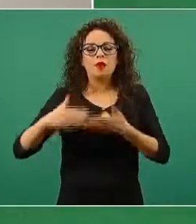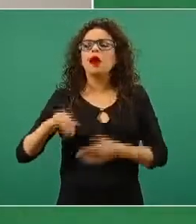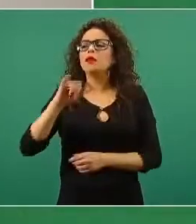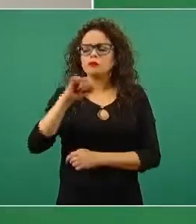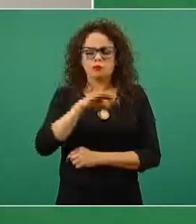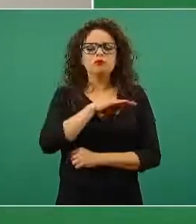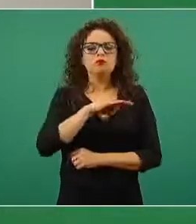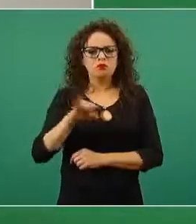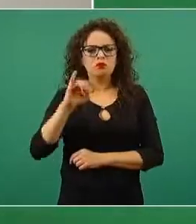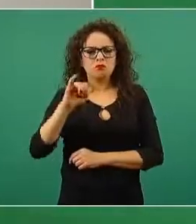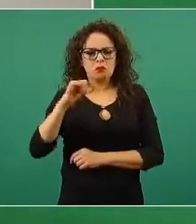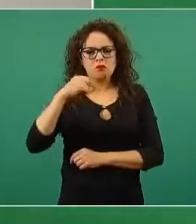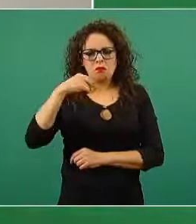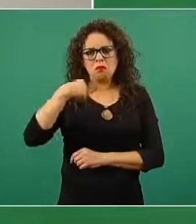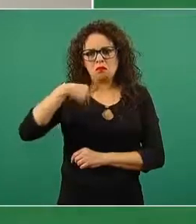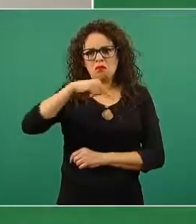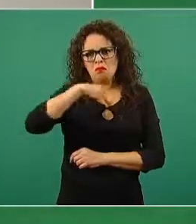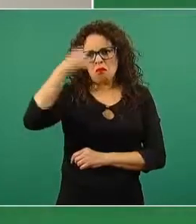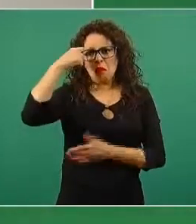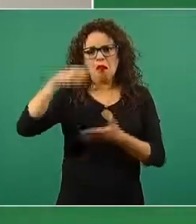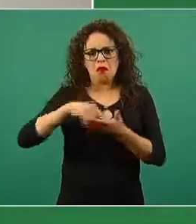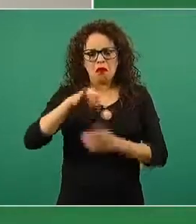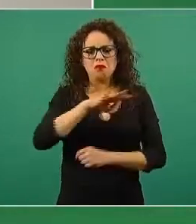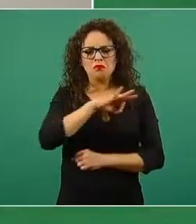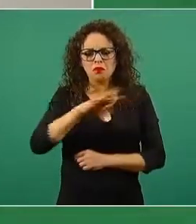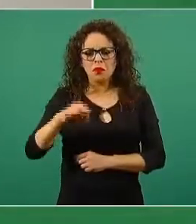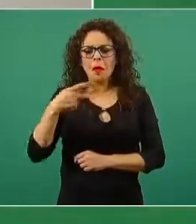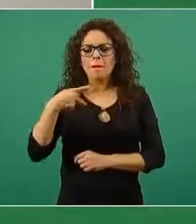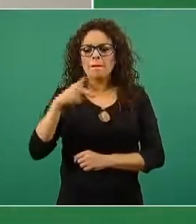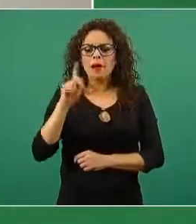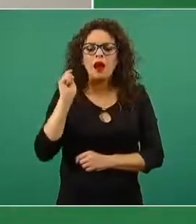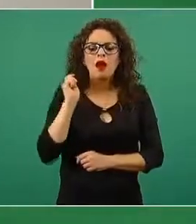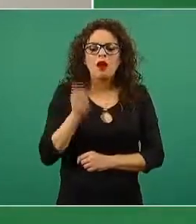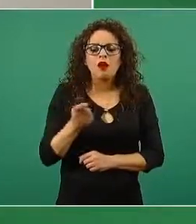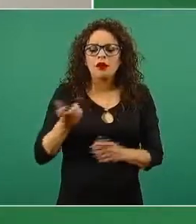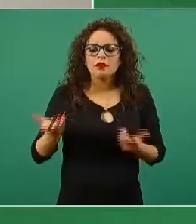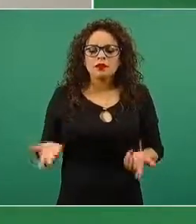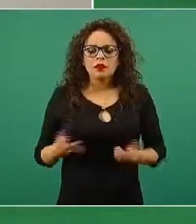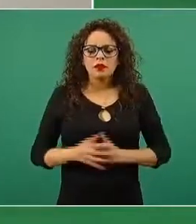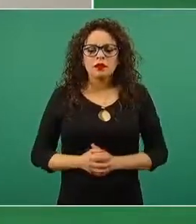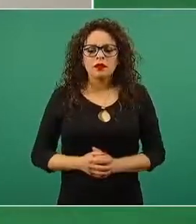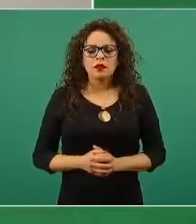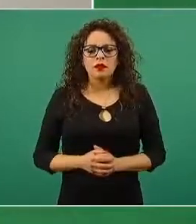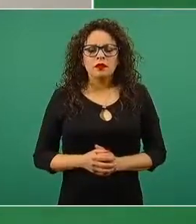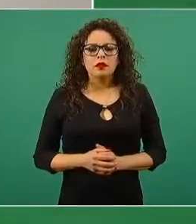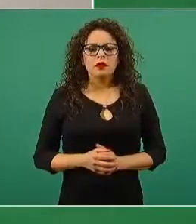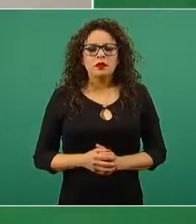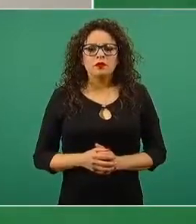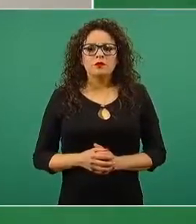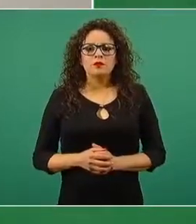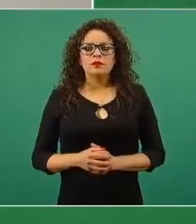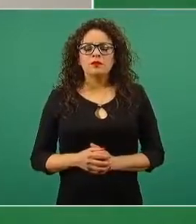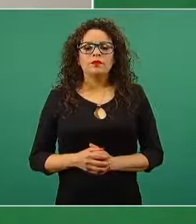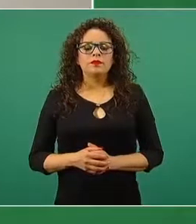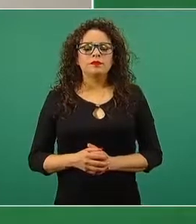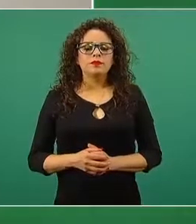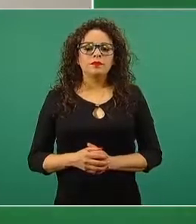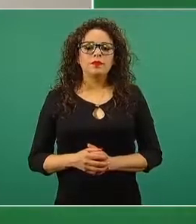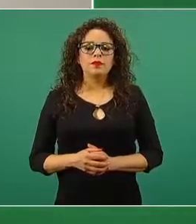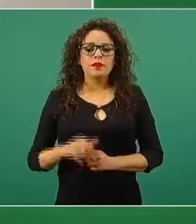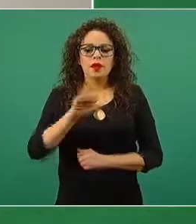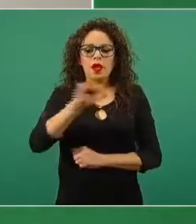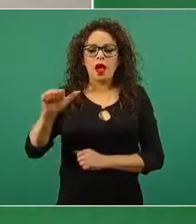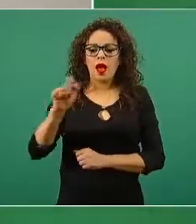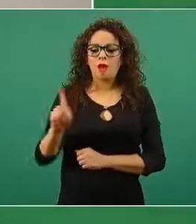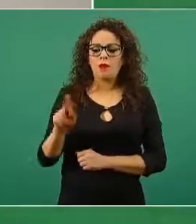nos parece que es posible, evidentemente, siempre y cuando las casas productoras continúen con